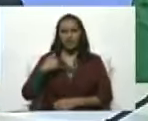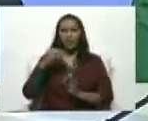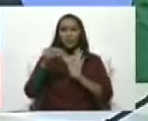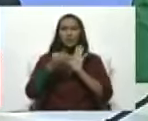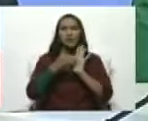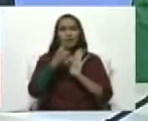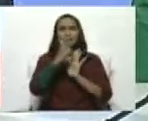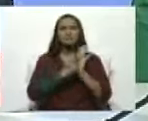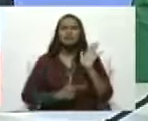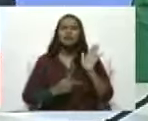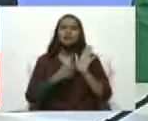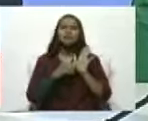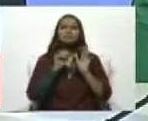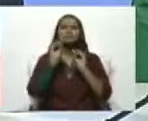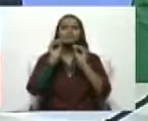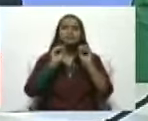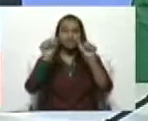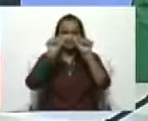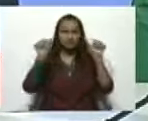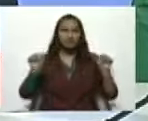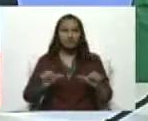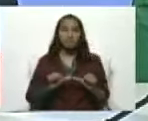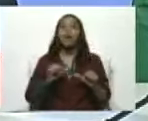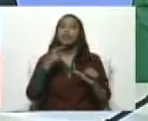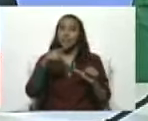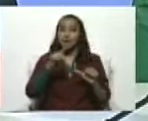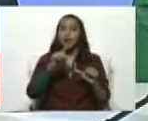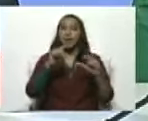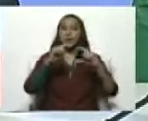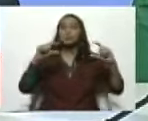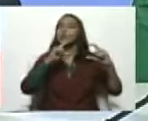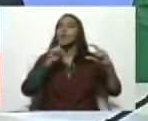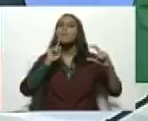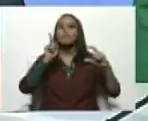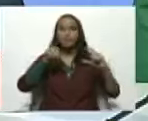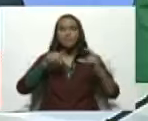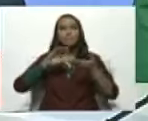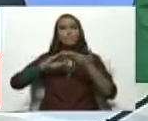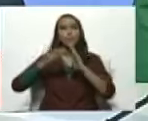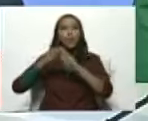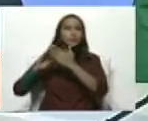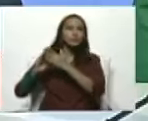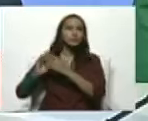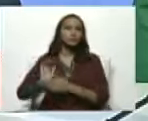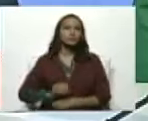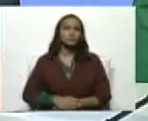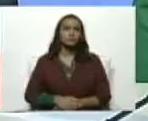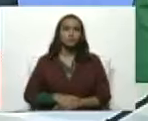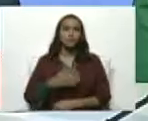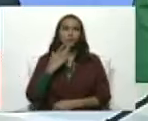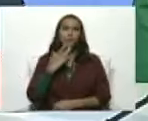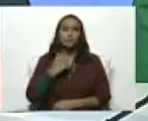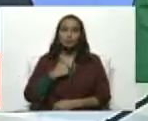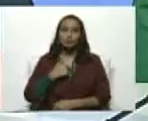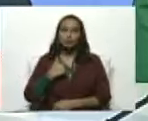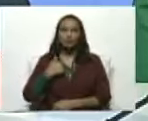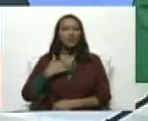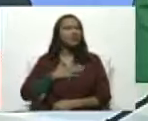1x10x7 de las comunas. Ahí tiene comuna. Yo soy del movimiento social de